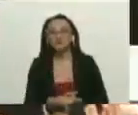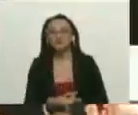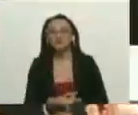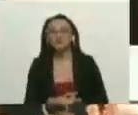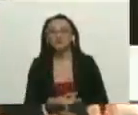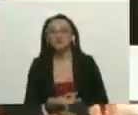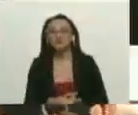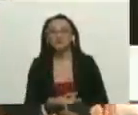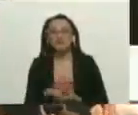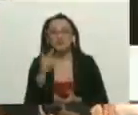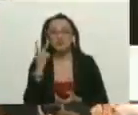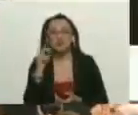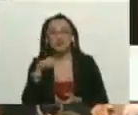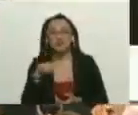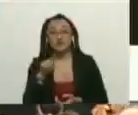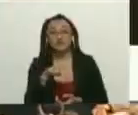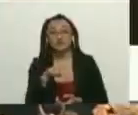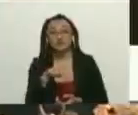Por eso